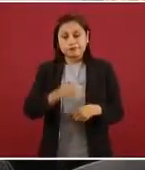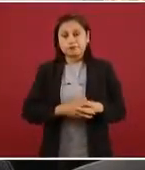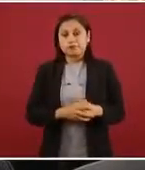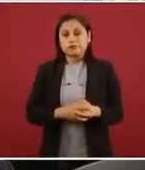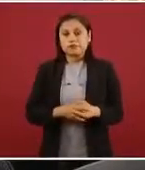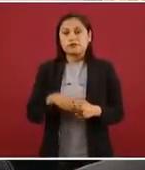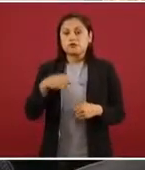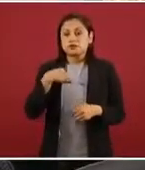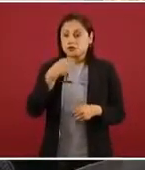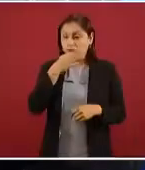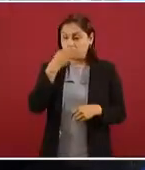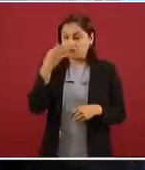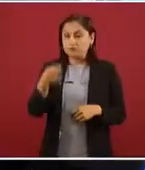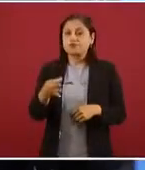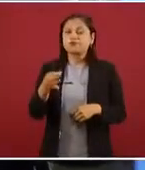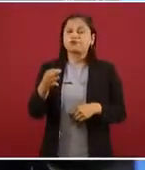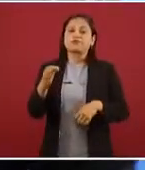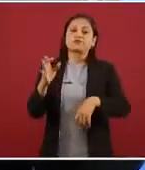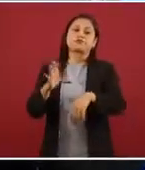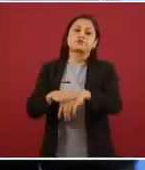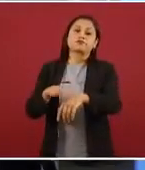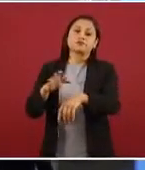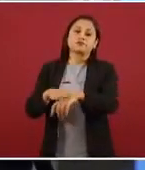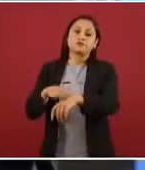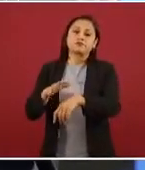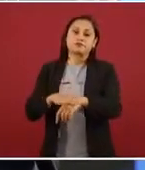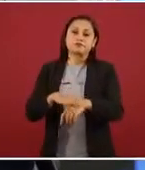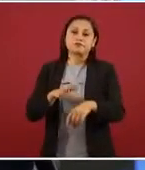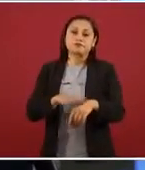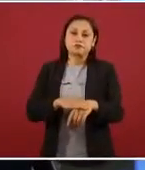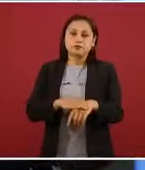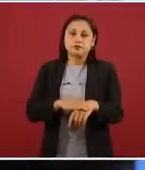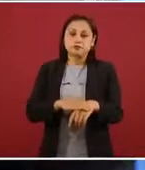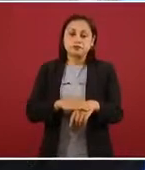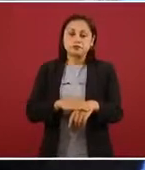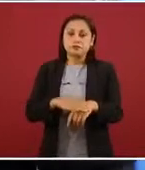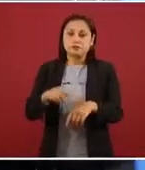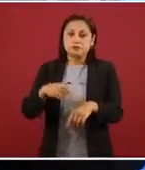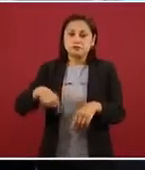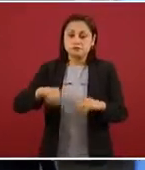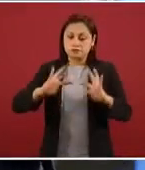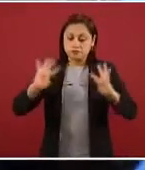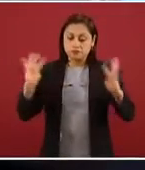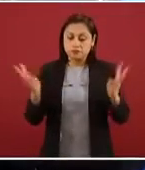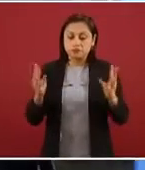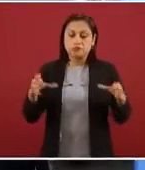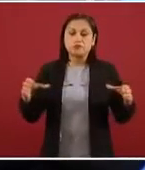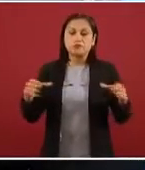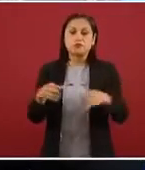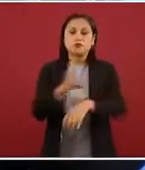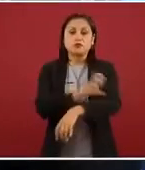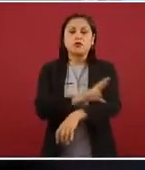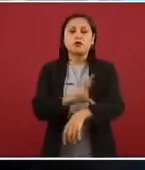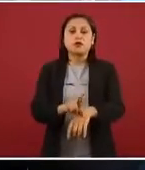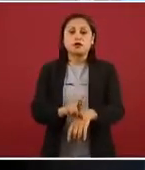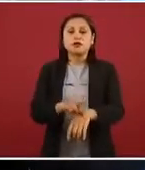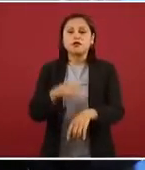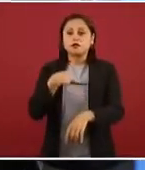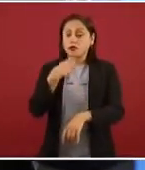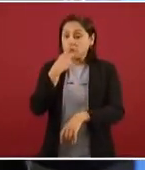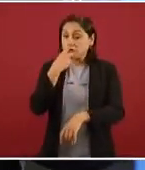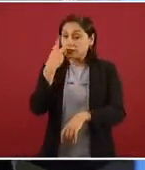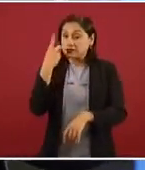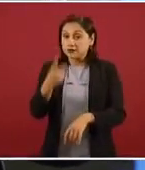me dirigí a ellos para decirles, lo más importante es